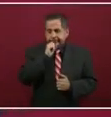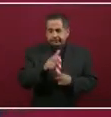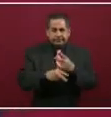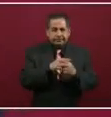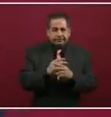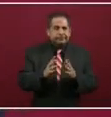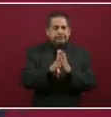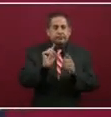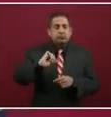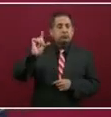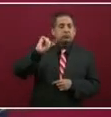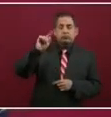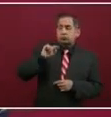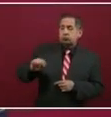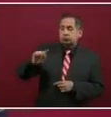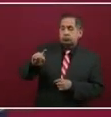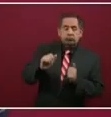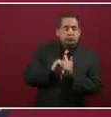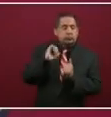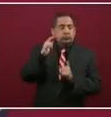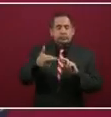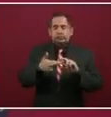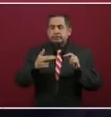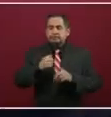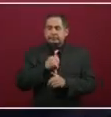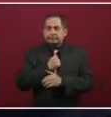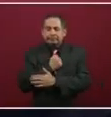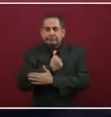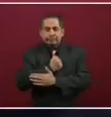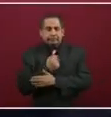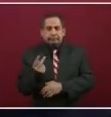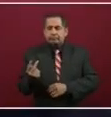participaban autoridades o había vinculación